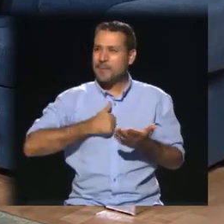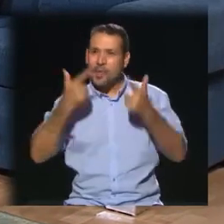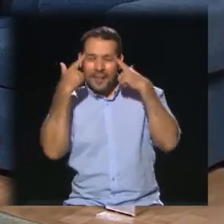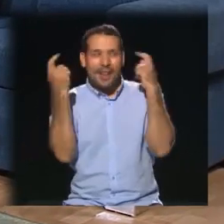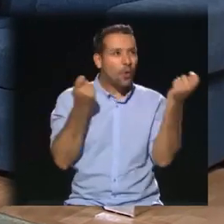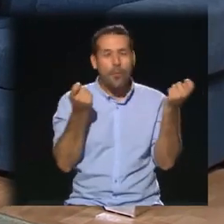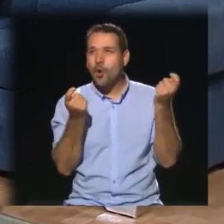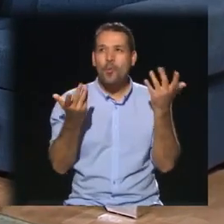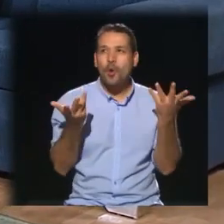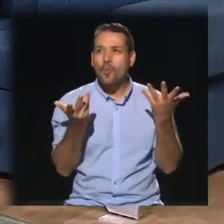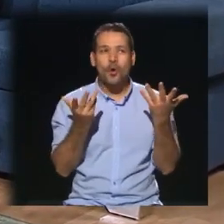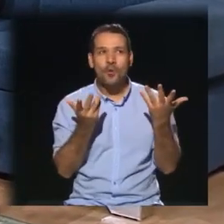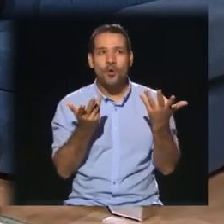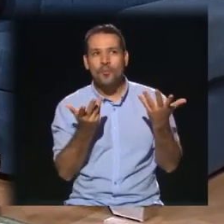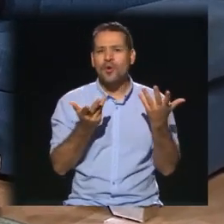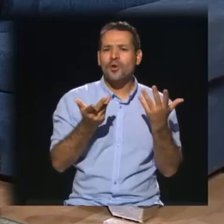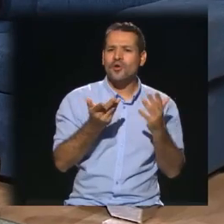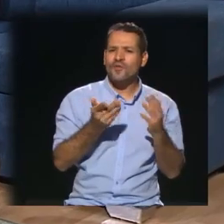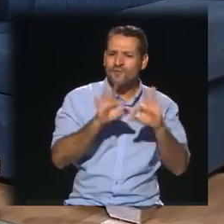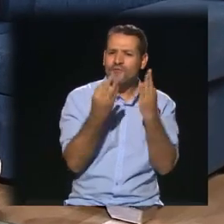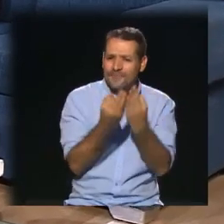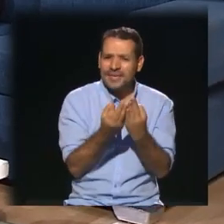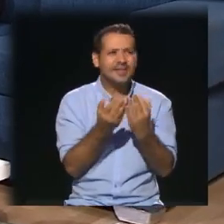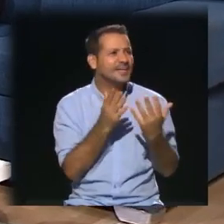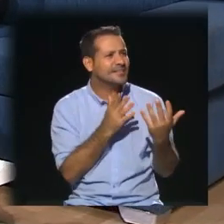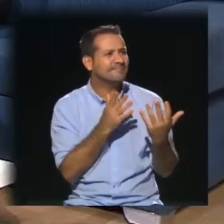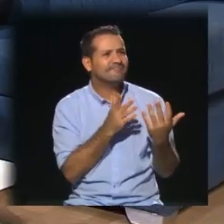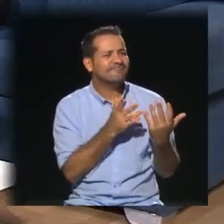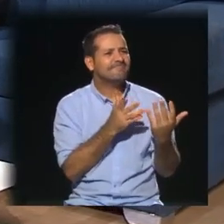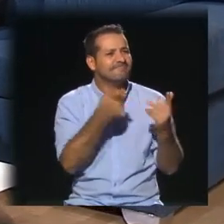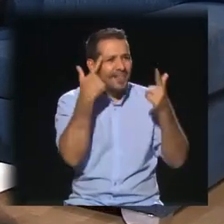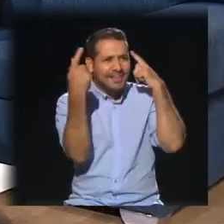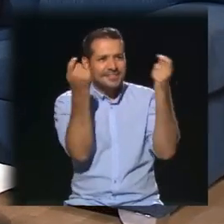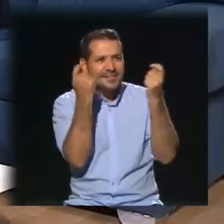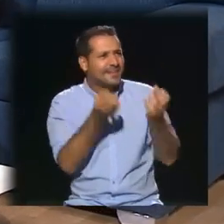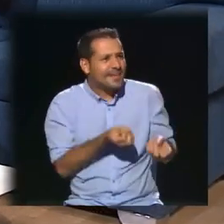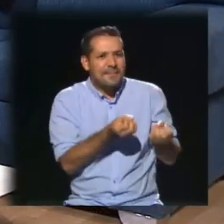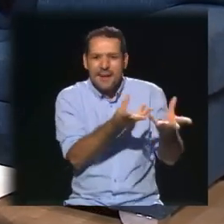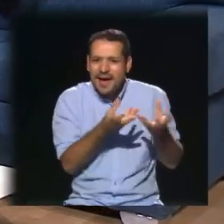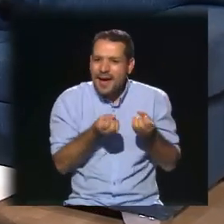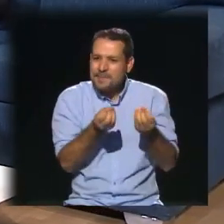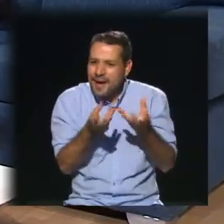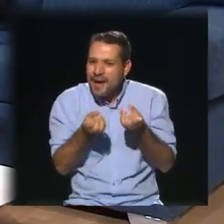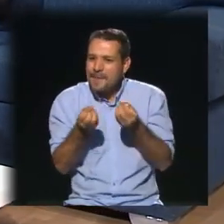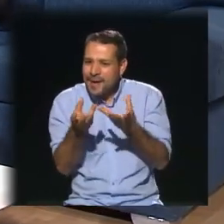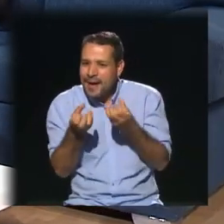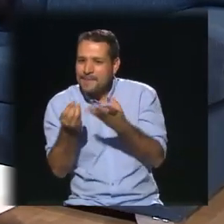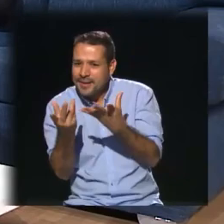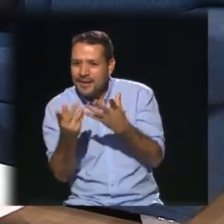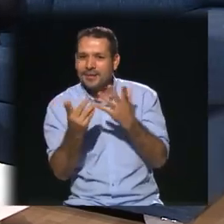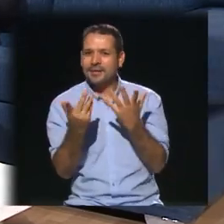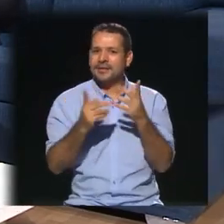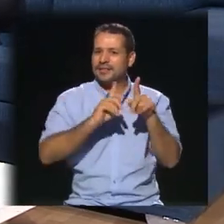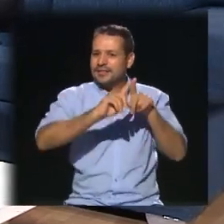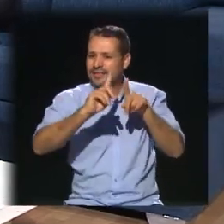embargo, creo que en la conversación, en el diálogo, en las estrategias de contacto, a todos esos contenidos que hoy abundan